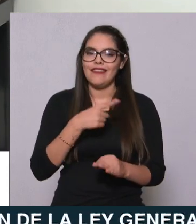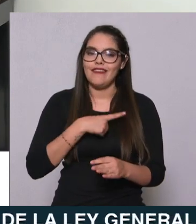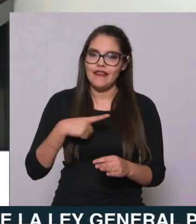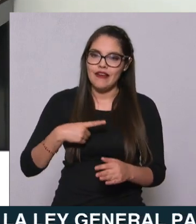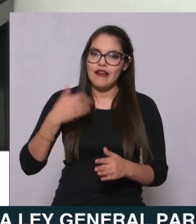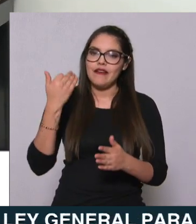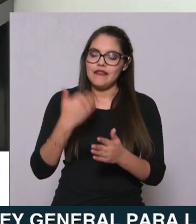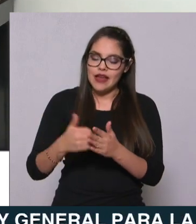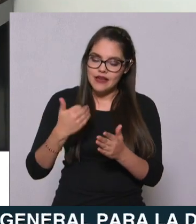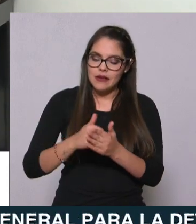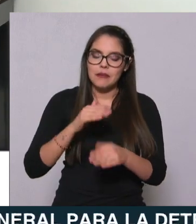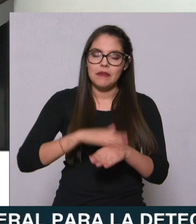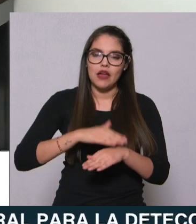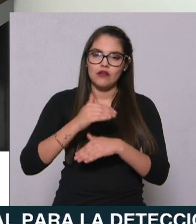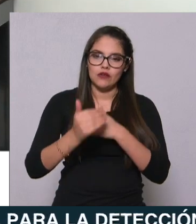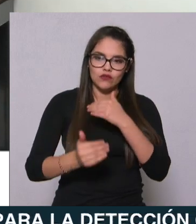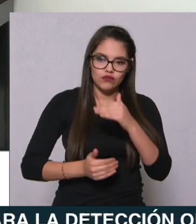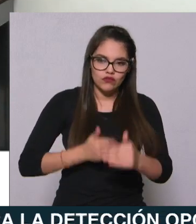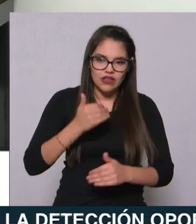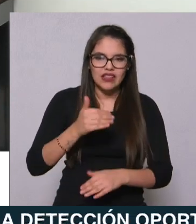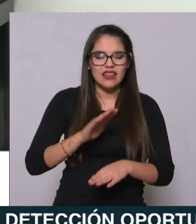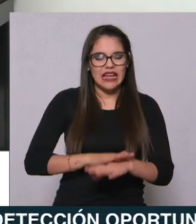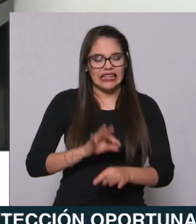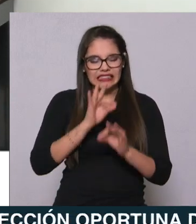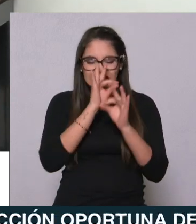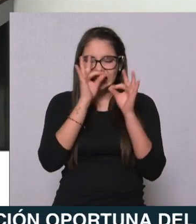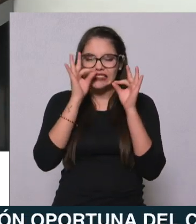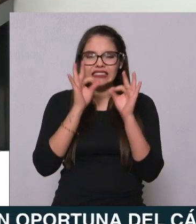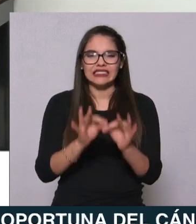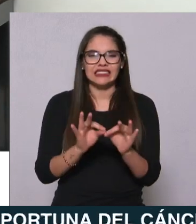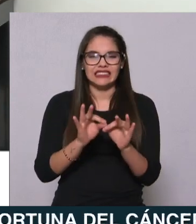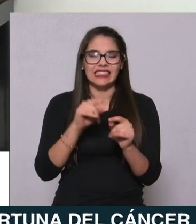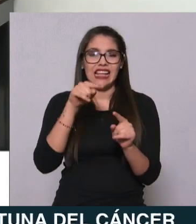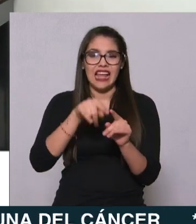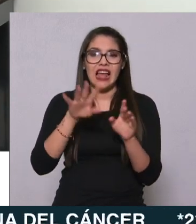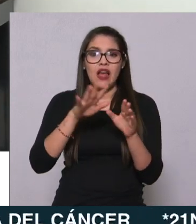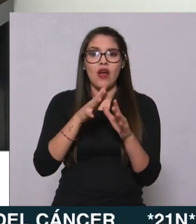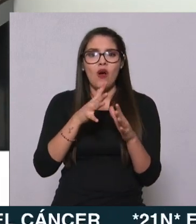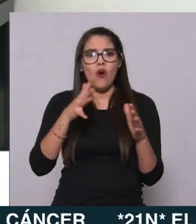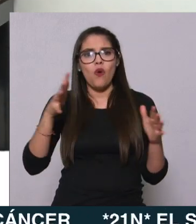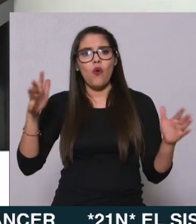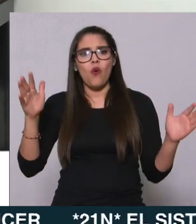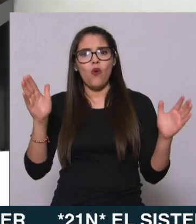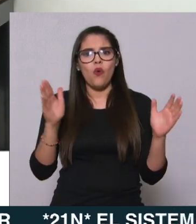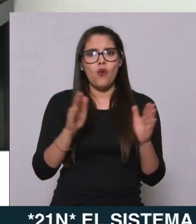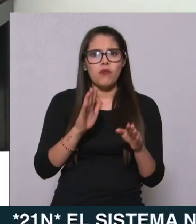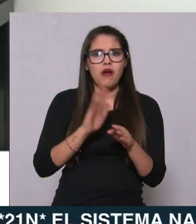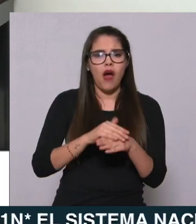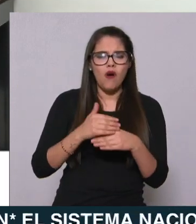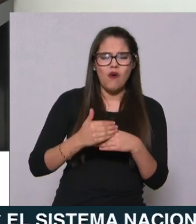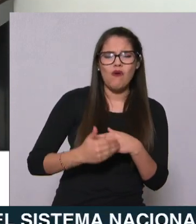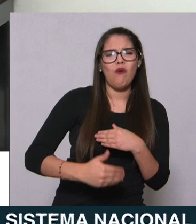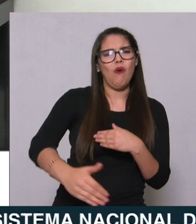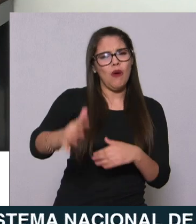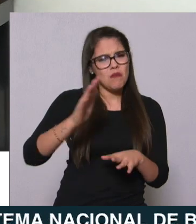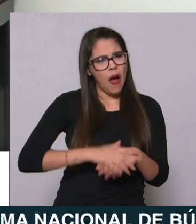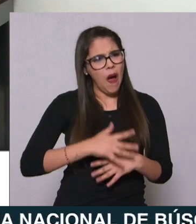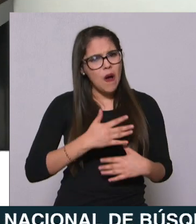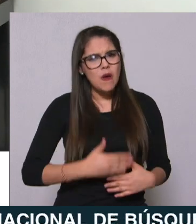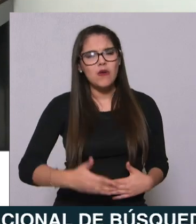avanzarle más para ser más precisos, sobre todo en su tamaño, que no crezcan